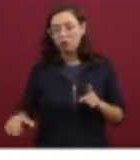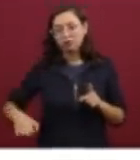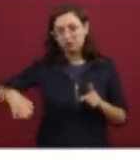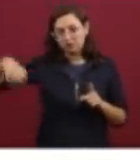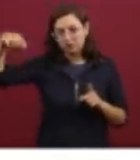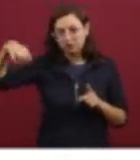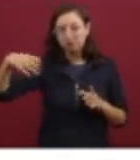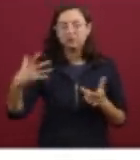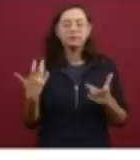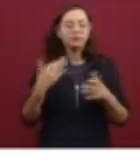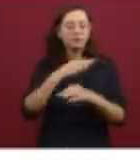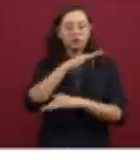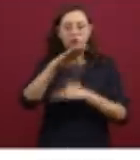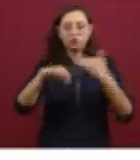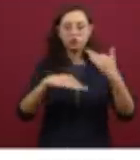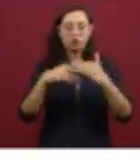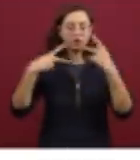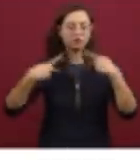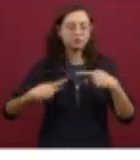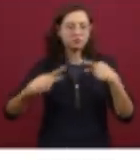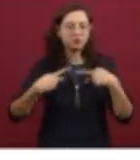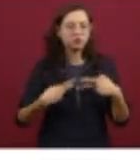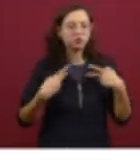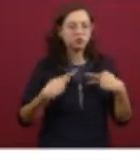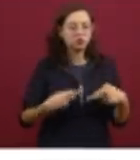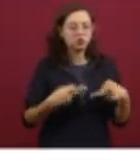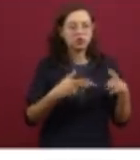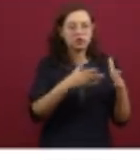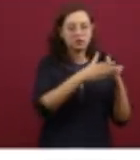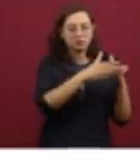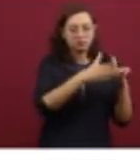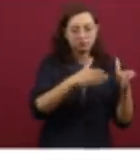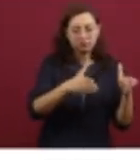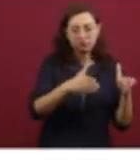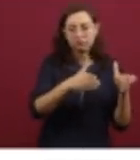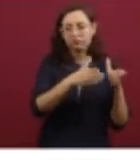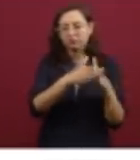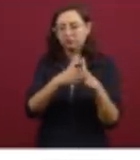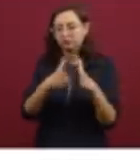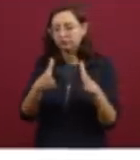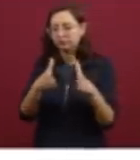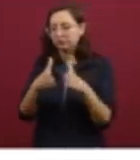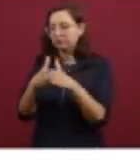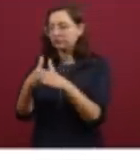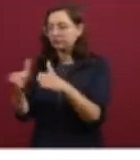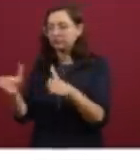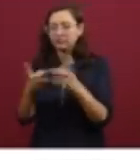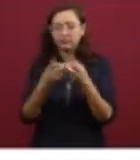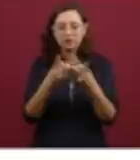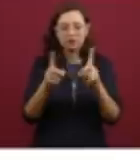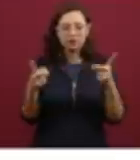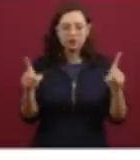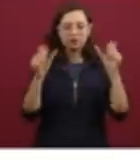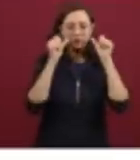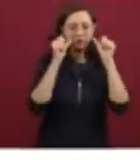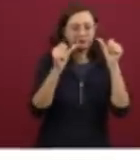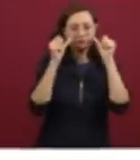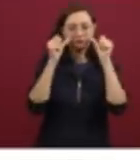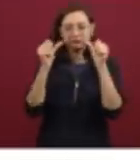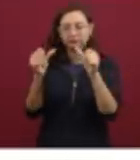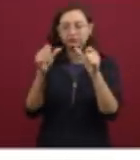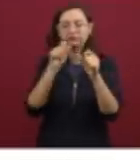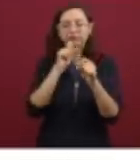cada persona que tienen en las etapas de su diferente desarrollo. Y comentarles